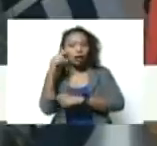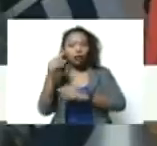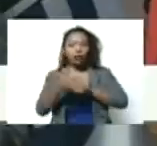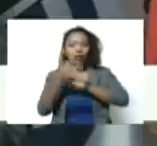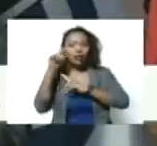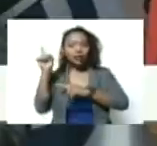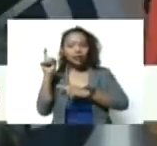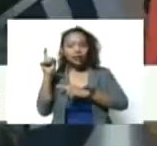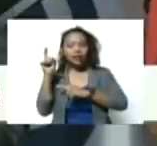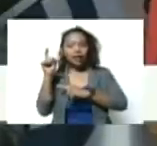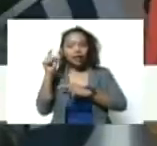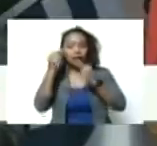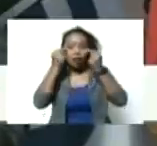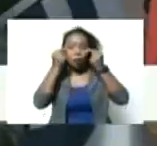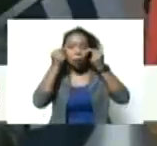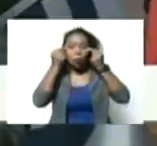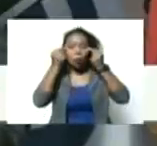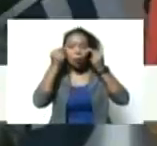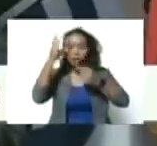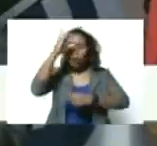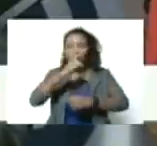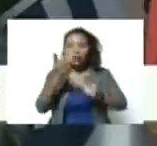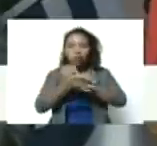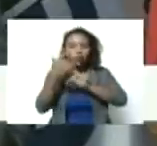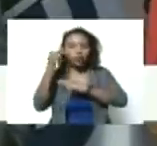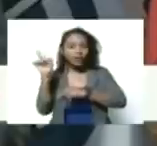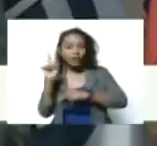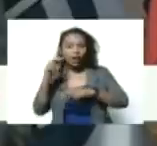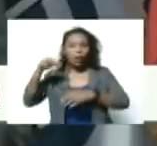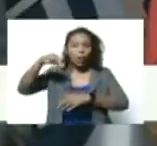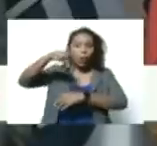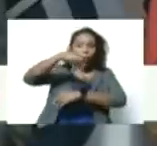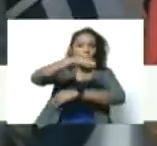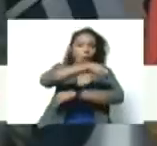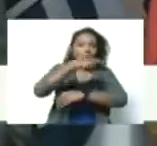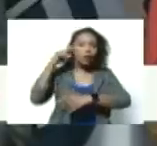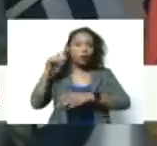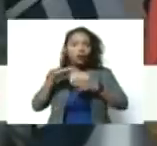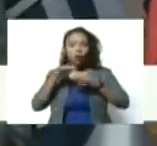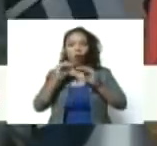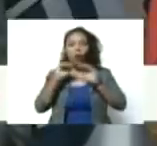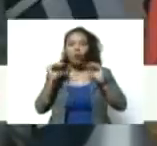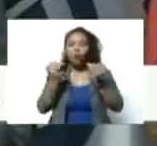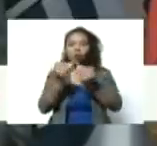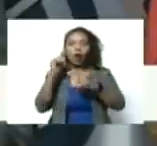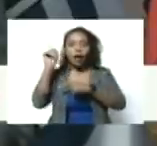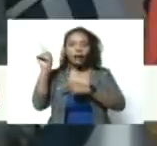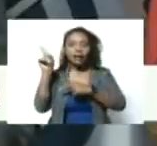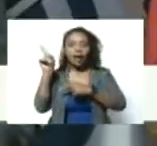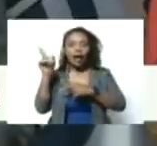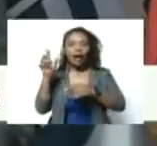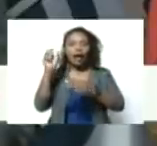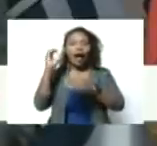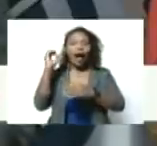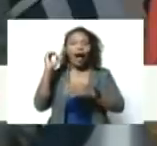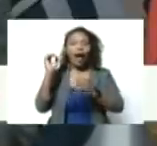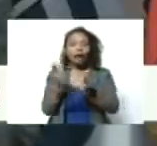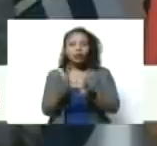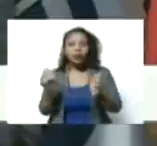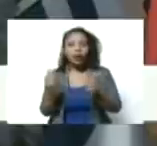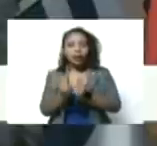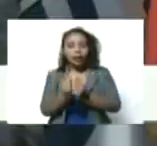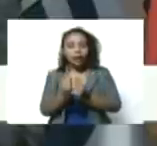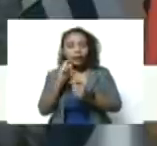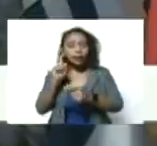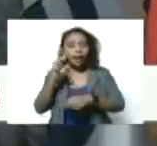varios policías y militares mientras caminaba por el estacionamiento de un centro comercial en Lechería, Anzoátegui, el 13 de